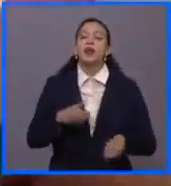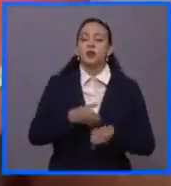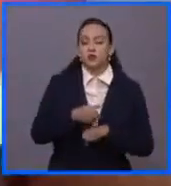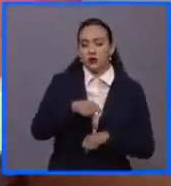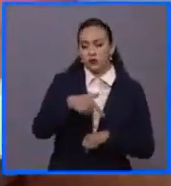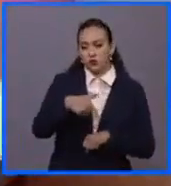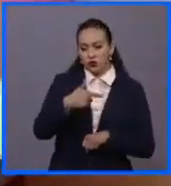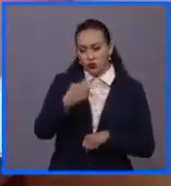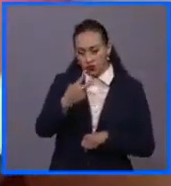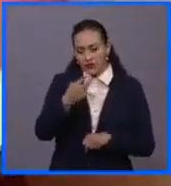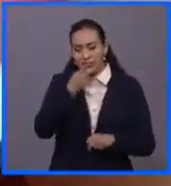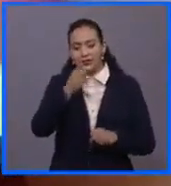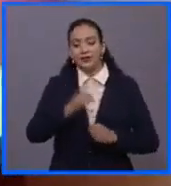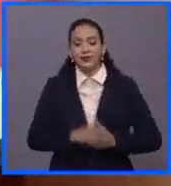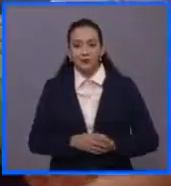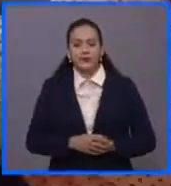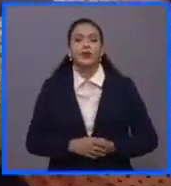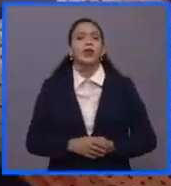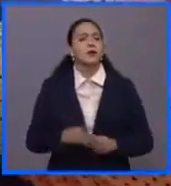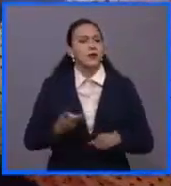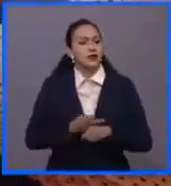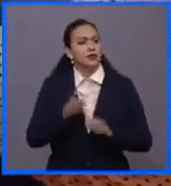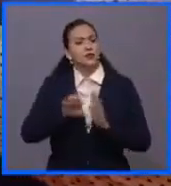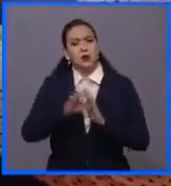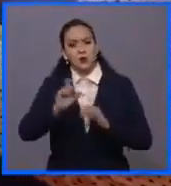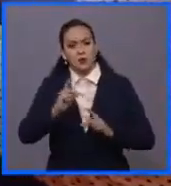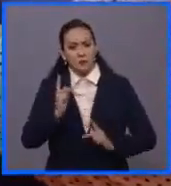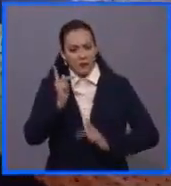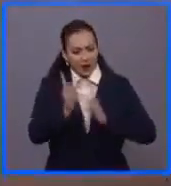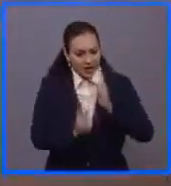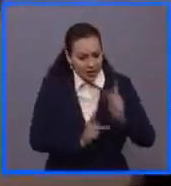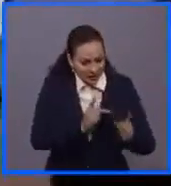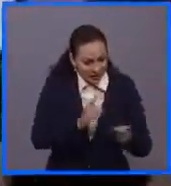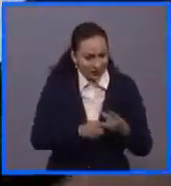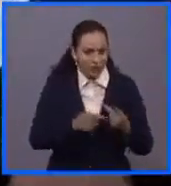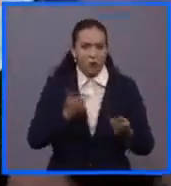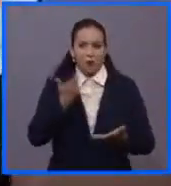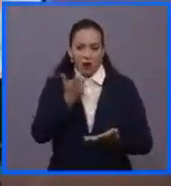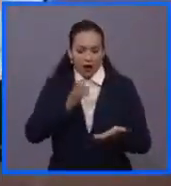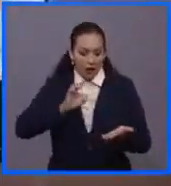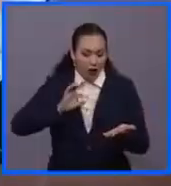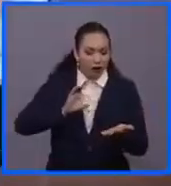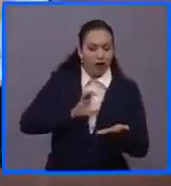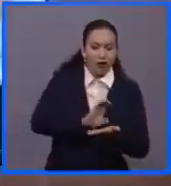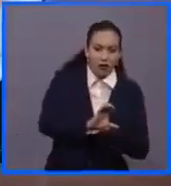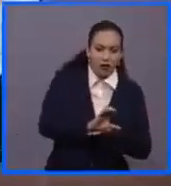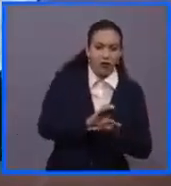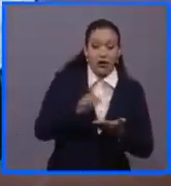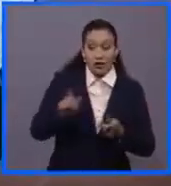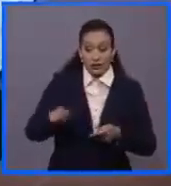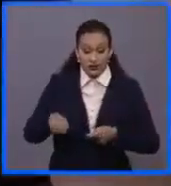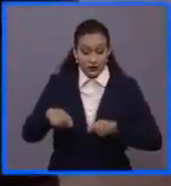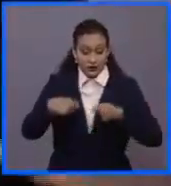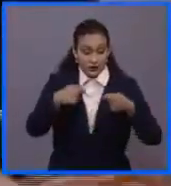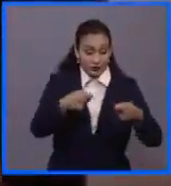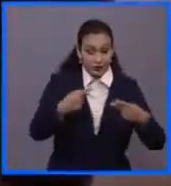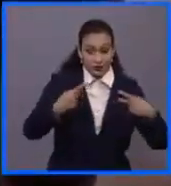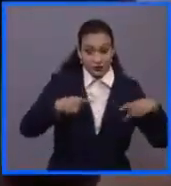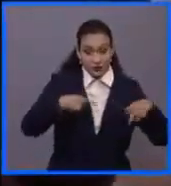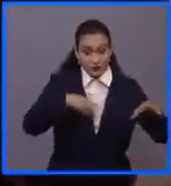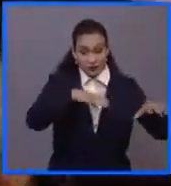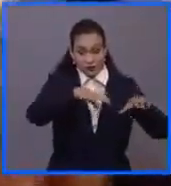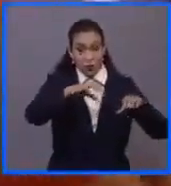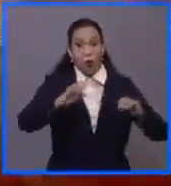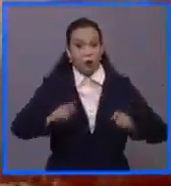que establecía que los créditos, préstamos y anticipos de remuneraciones no podrían entregarse al personal de enlace, mandos medios o